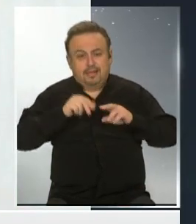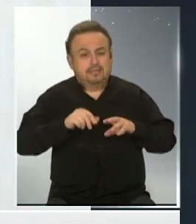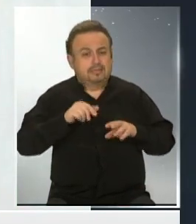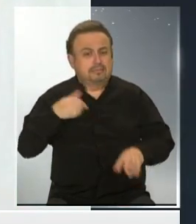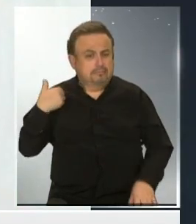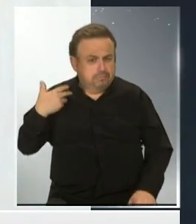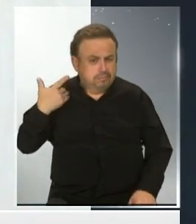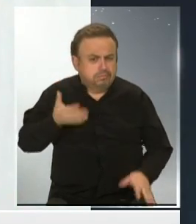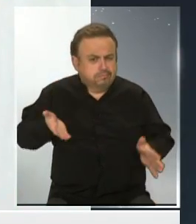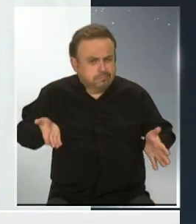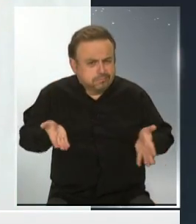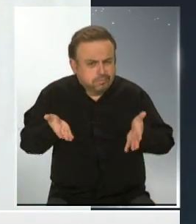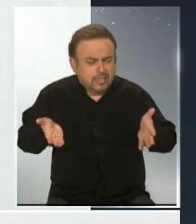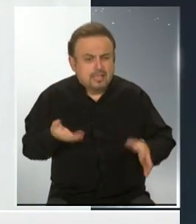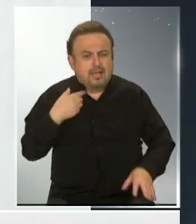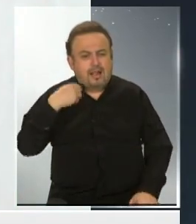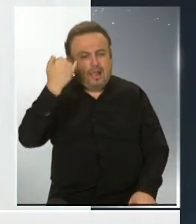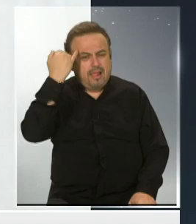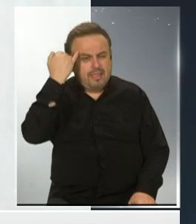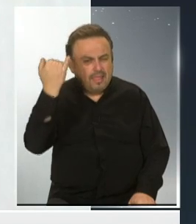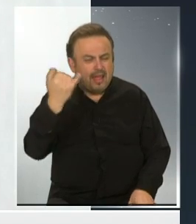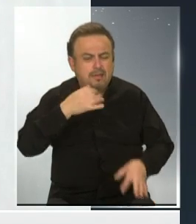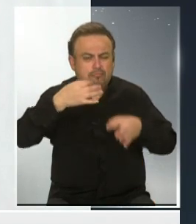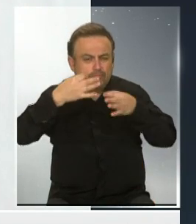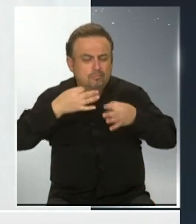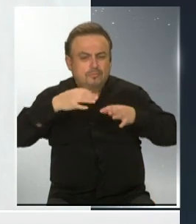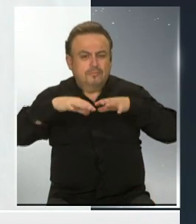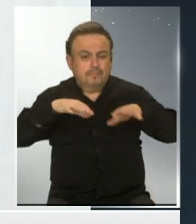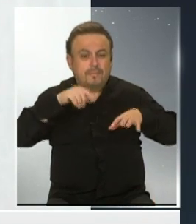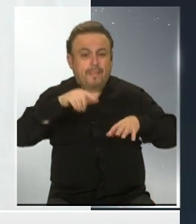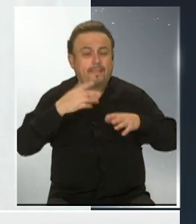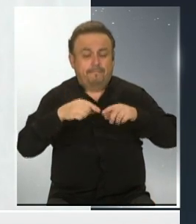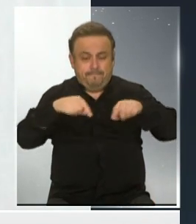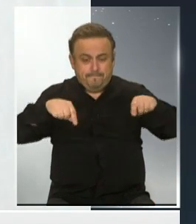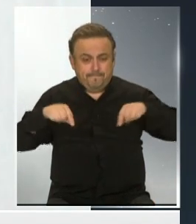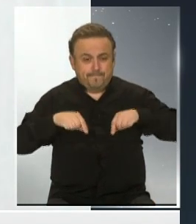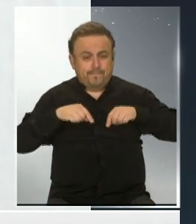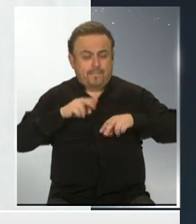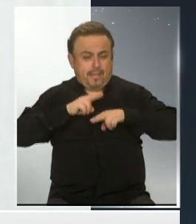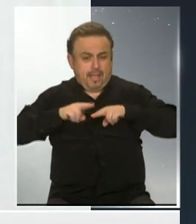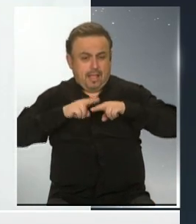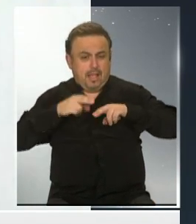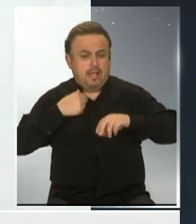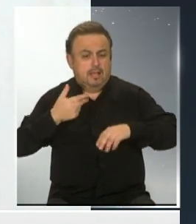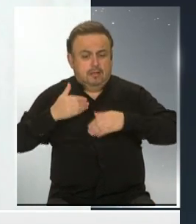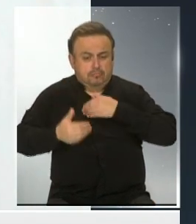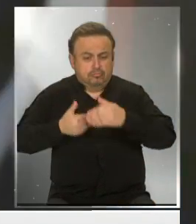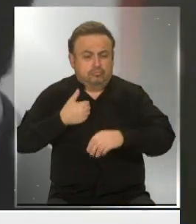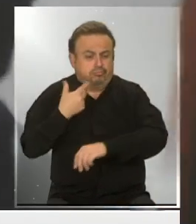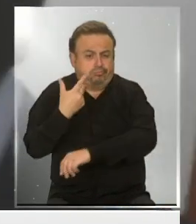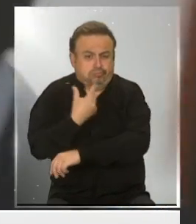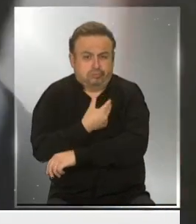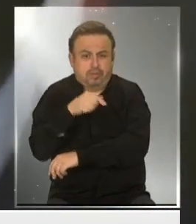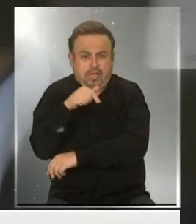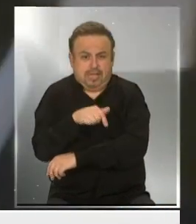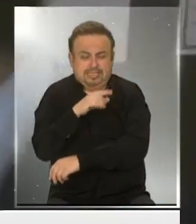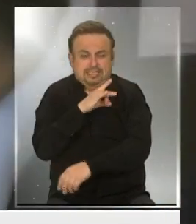tiempo empujando distintas iniciativas, cosas concretas como es una planta de vacunas, una planta de procesamiento de vacunas.